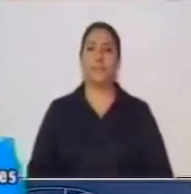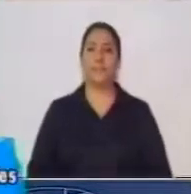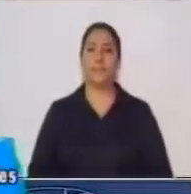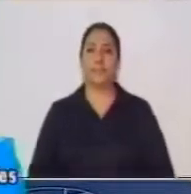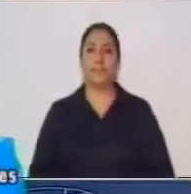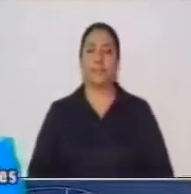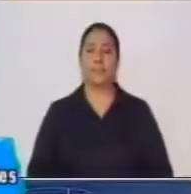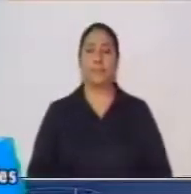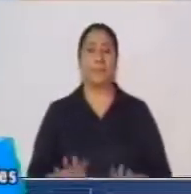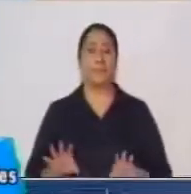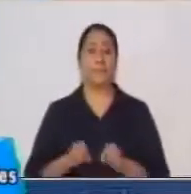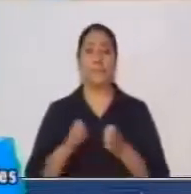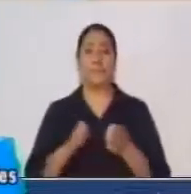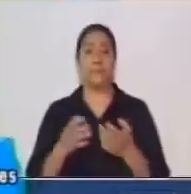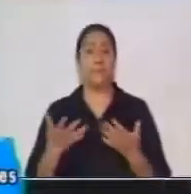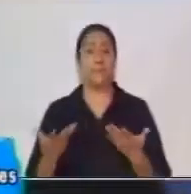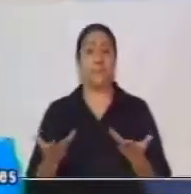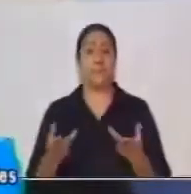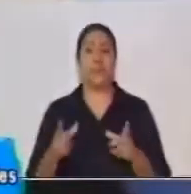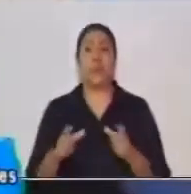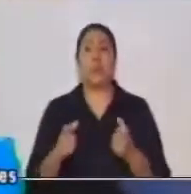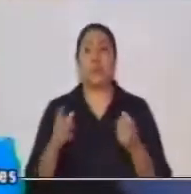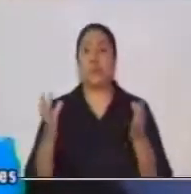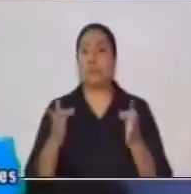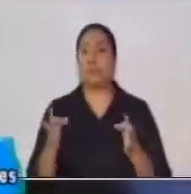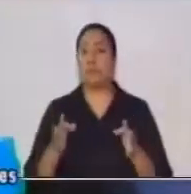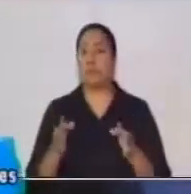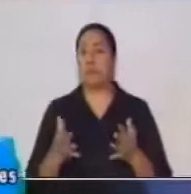Entonces, vamos nosotros a formar.